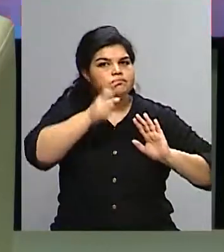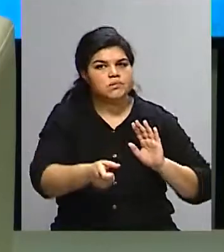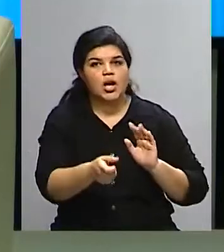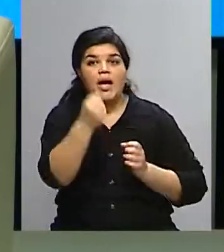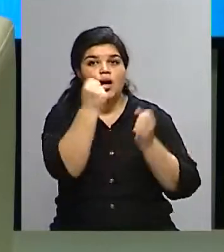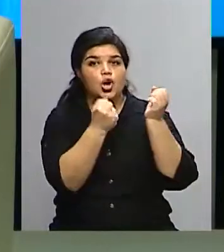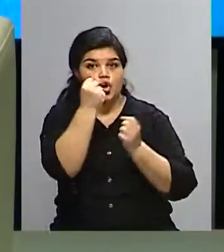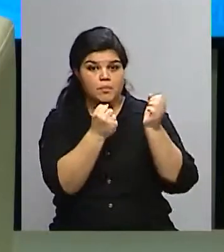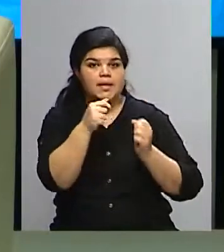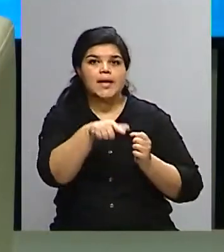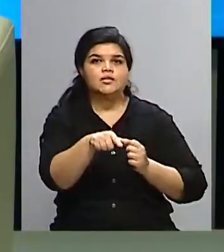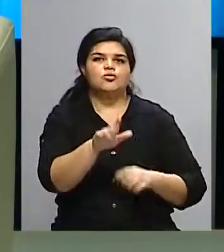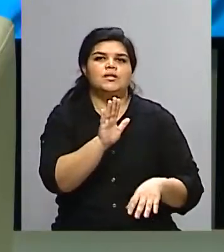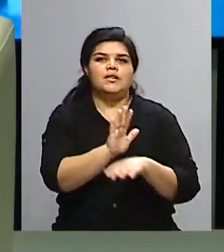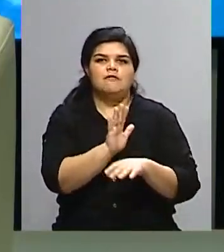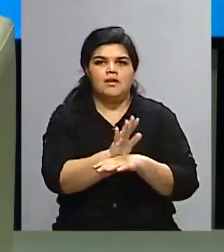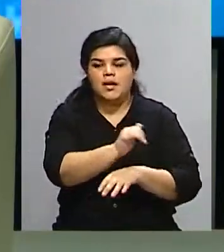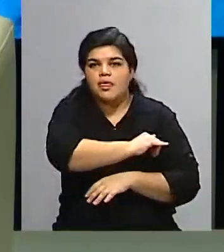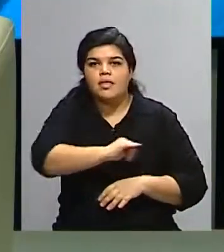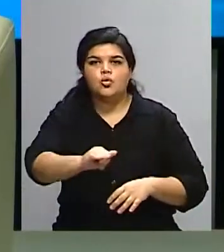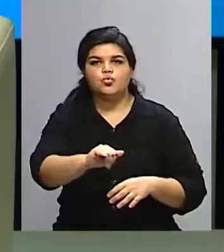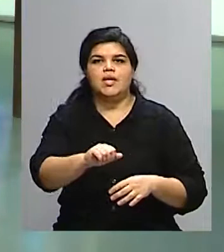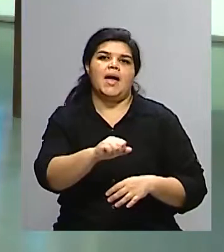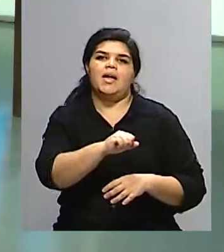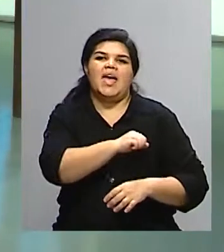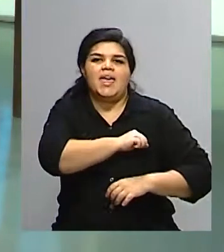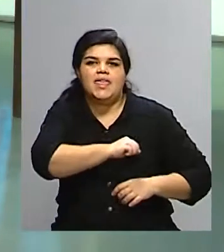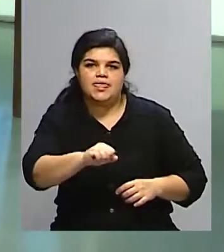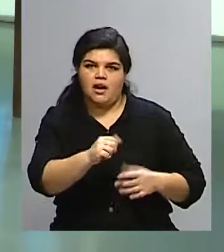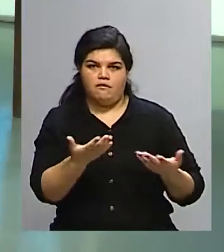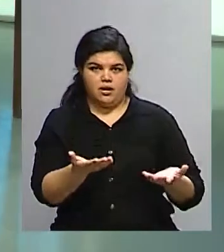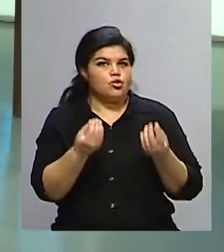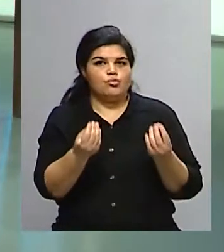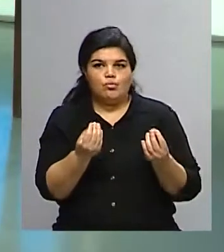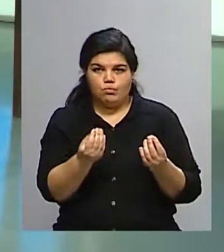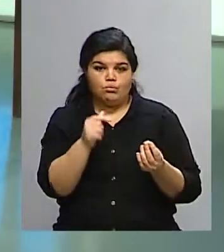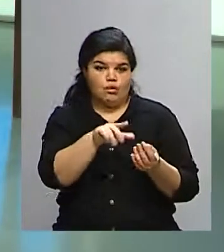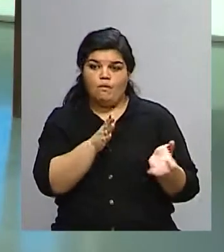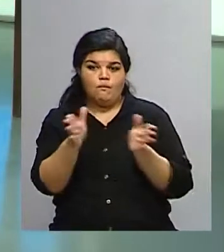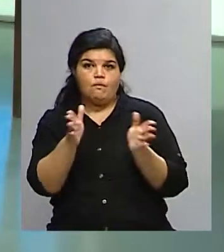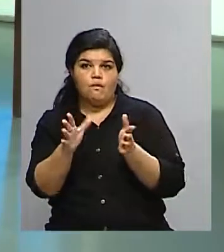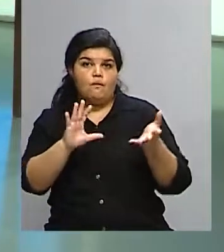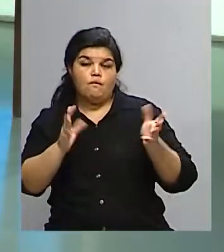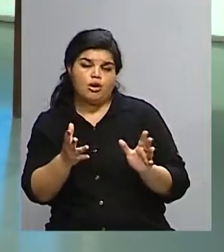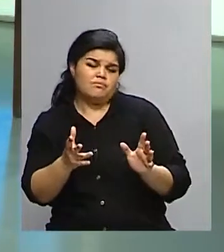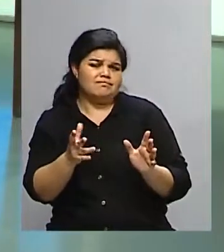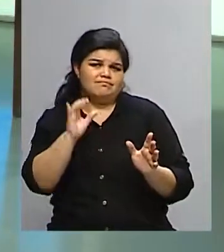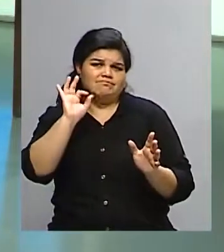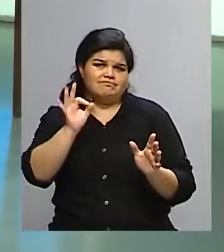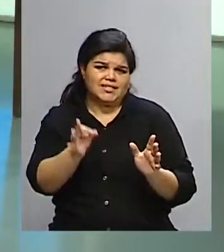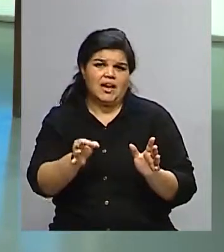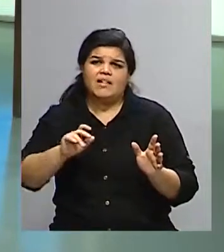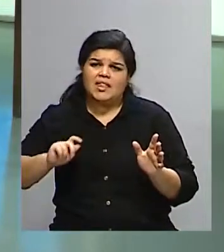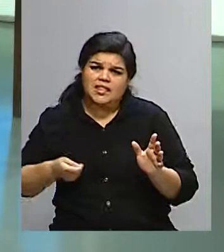por estafa directamente, ¿no? Pues están esas dos vías, ¿sí? Por supuesto, como todo trámite, se vuelve engorroso, y más cuando uno